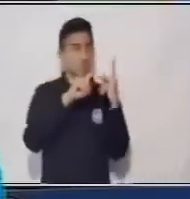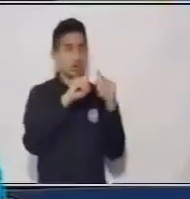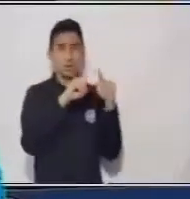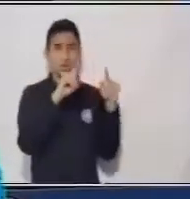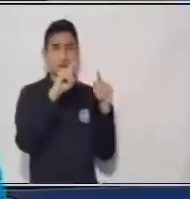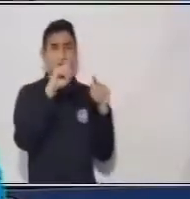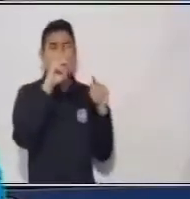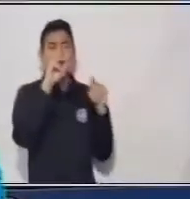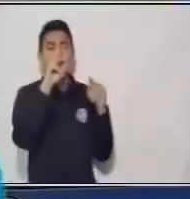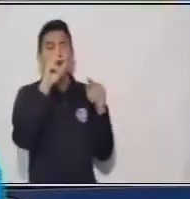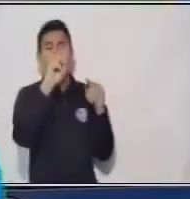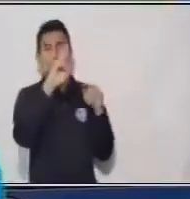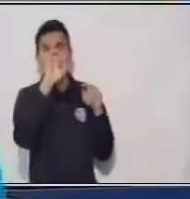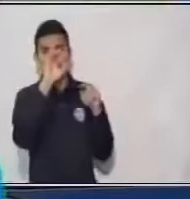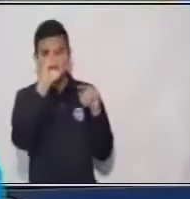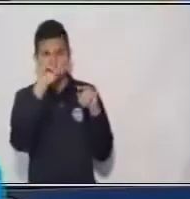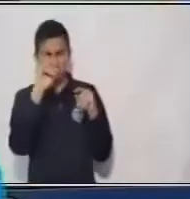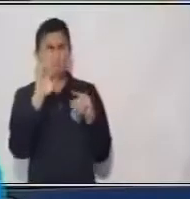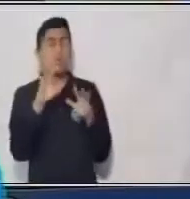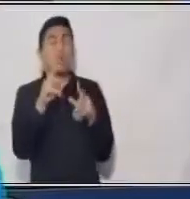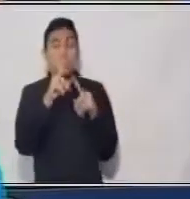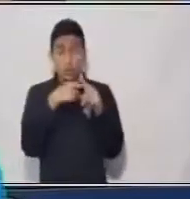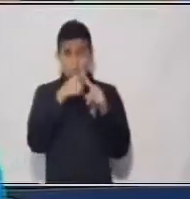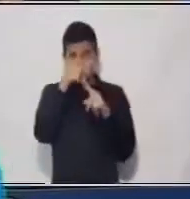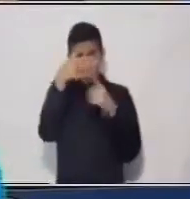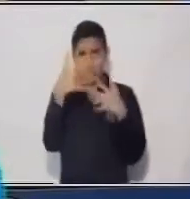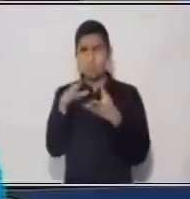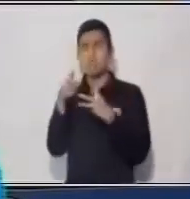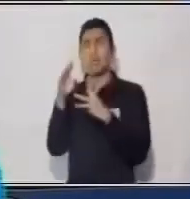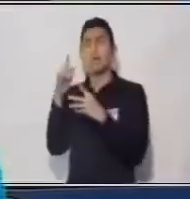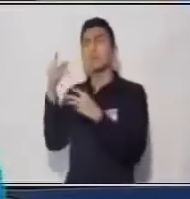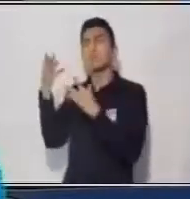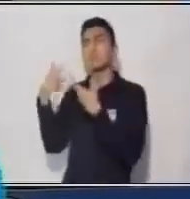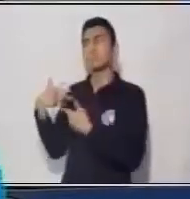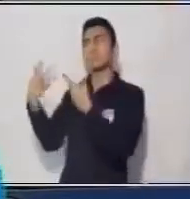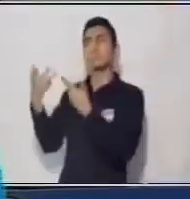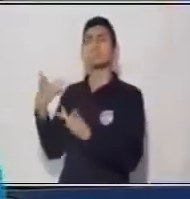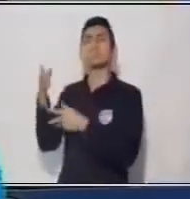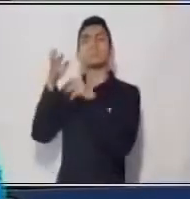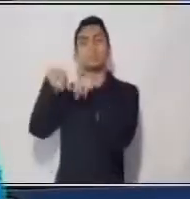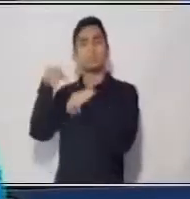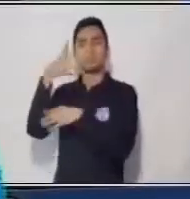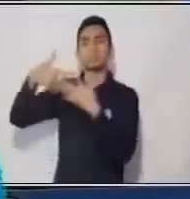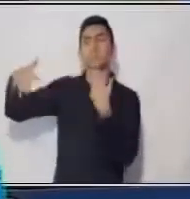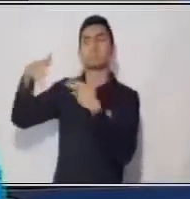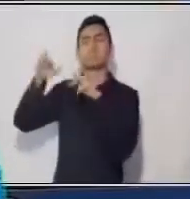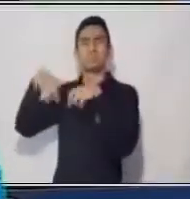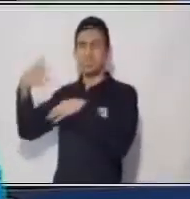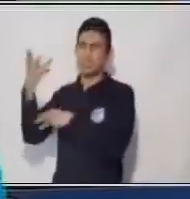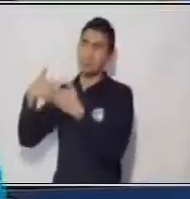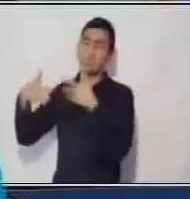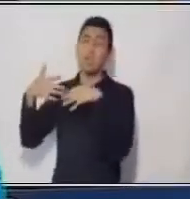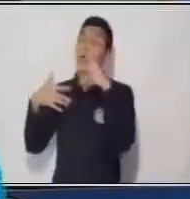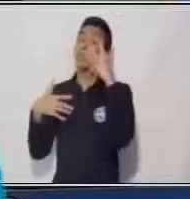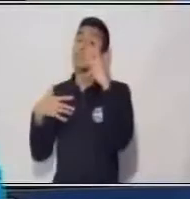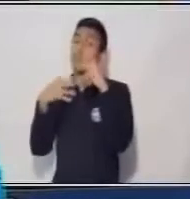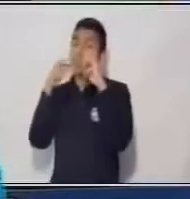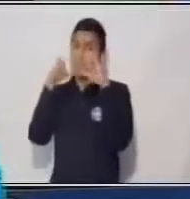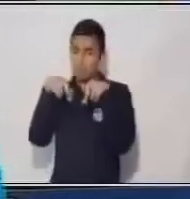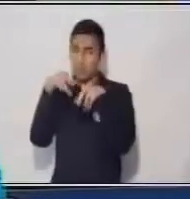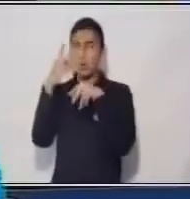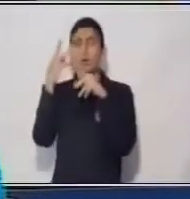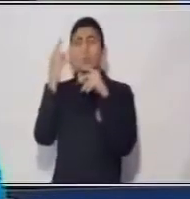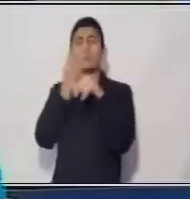Establezcámoslo bien. Muchas veces cuando nosotros platicamos, cuando estamos de manera coloquial con alguien, utilizamos estas dos palabras como que